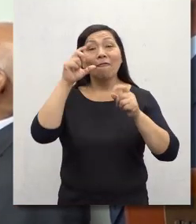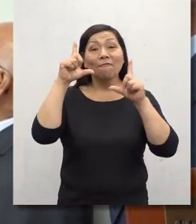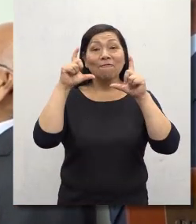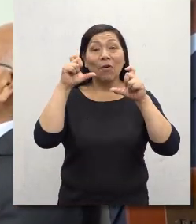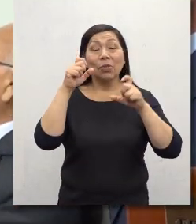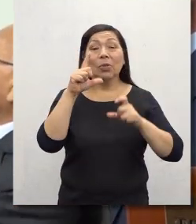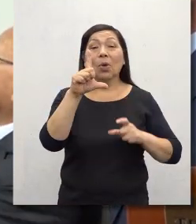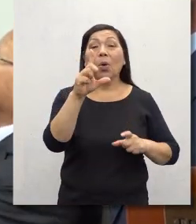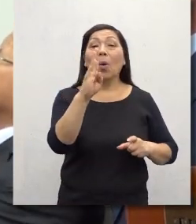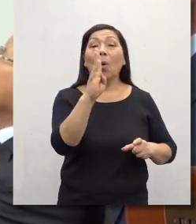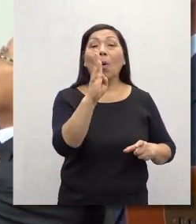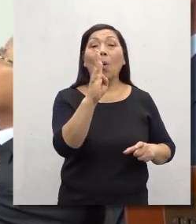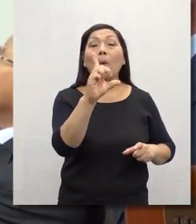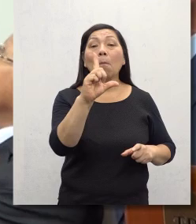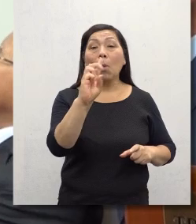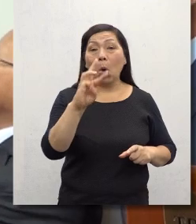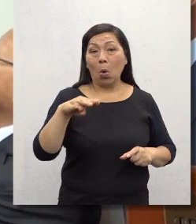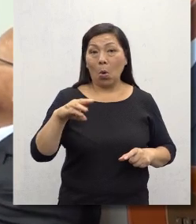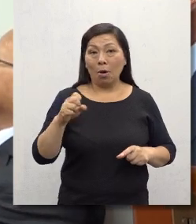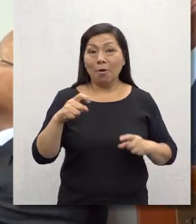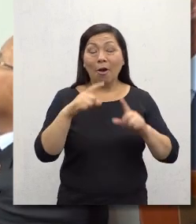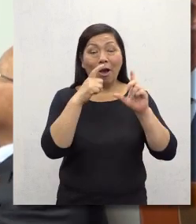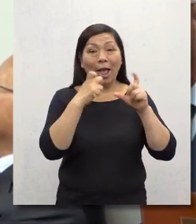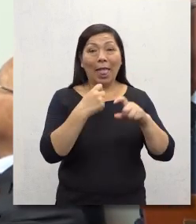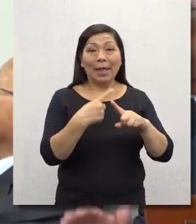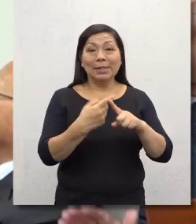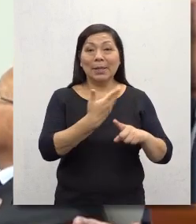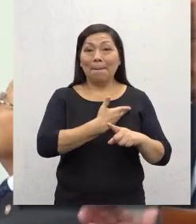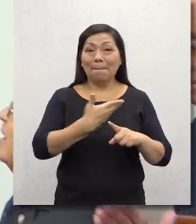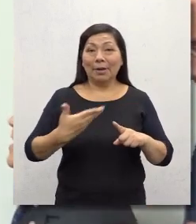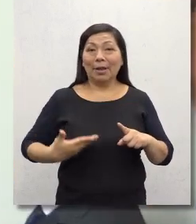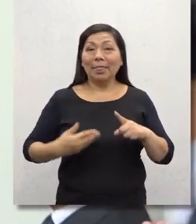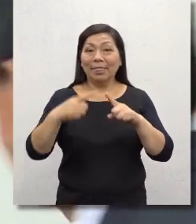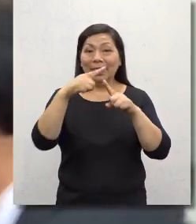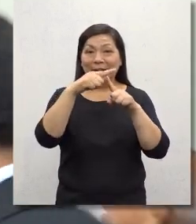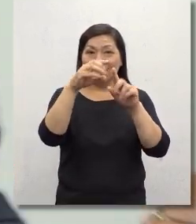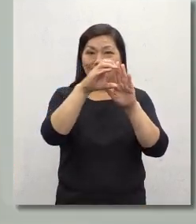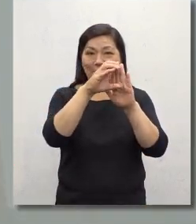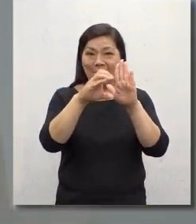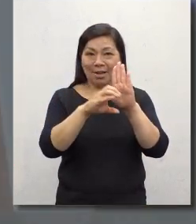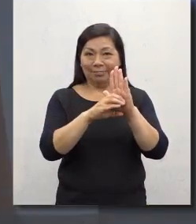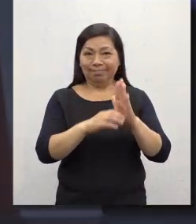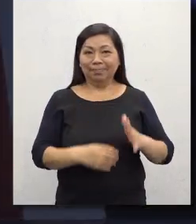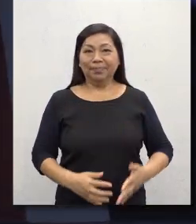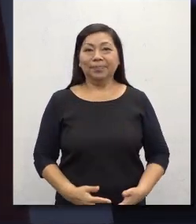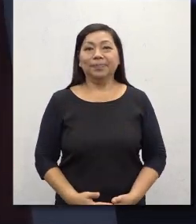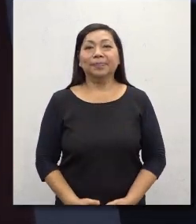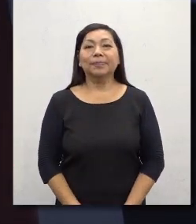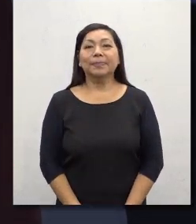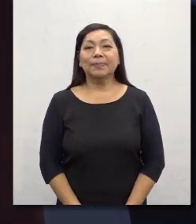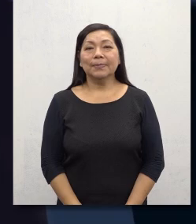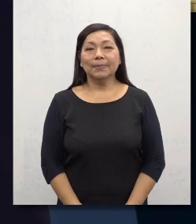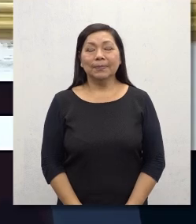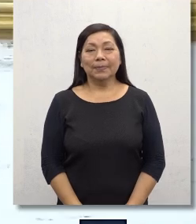de Ernesto Blume Fortini en galería de expresidentes del Tribunal Constitucional.